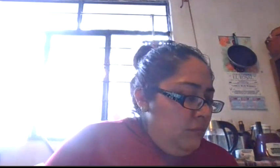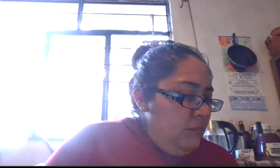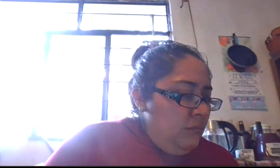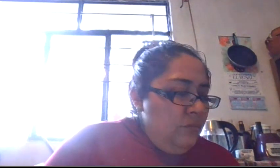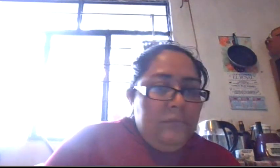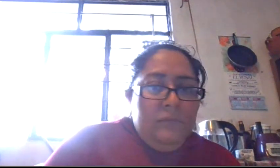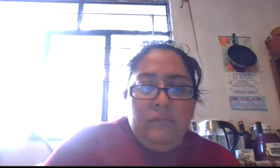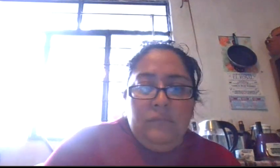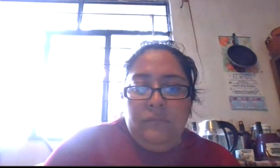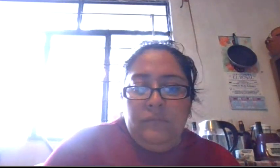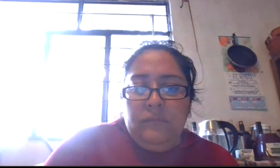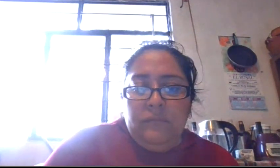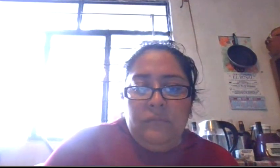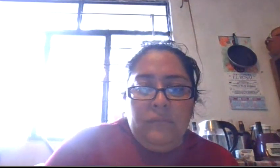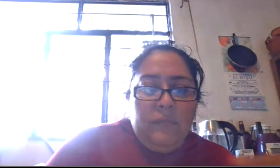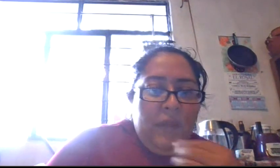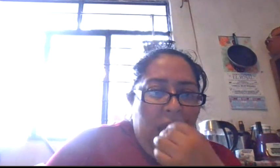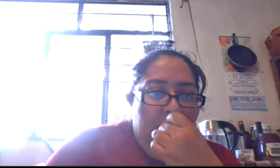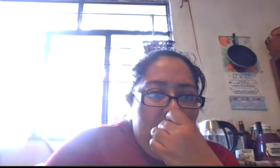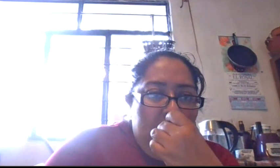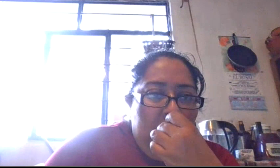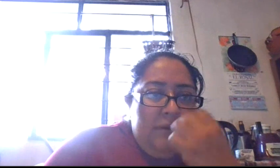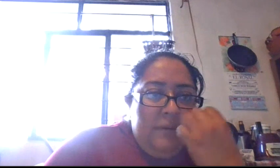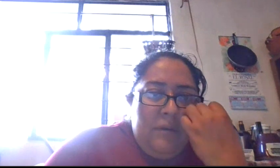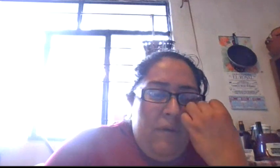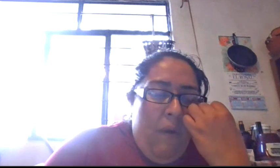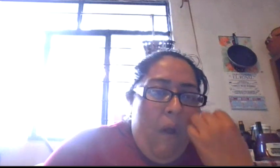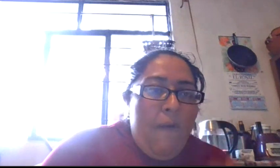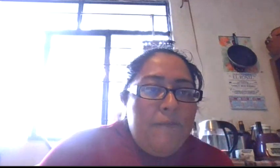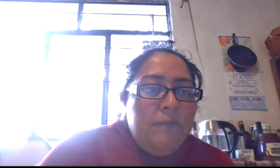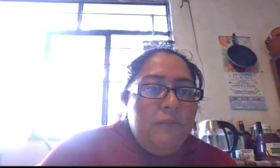sordo que existe aquí. ¿Cómo lo puedo buscar?